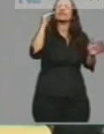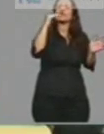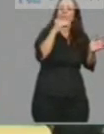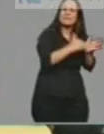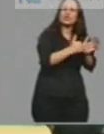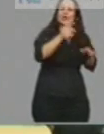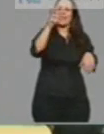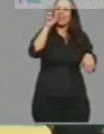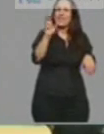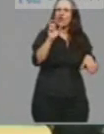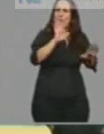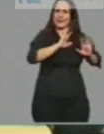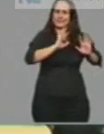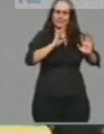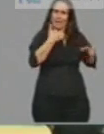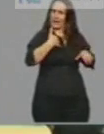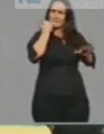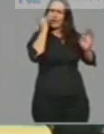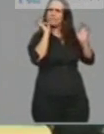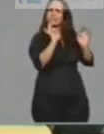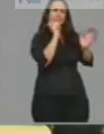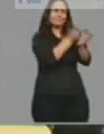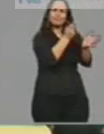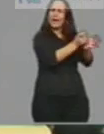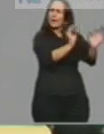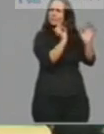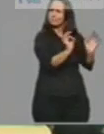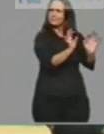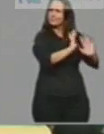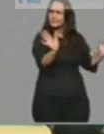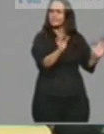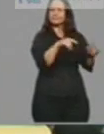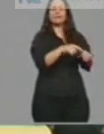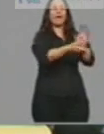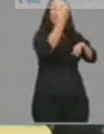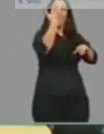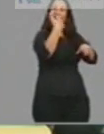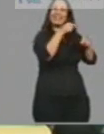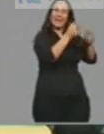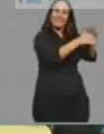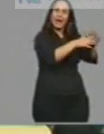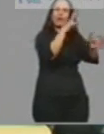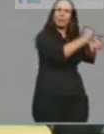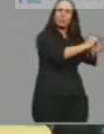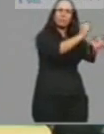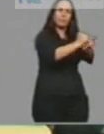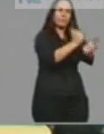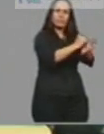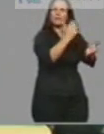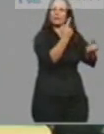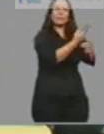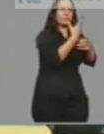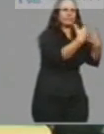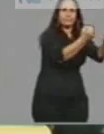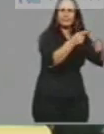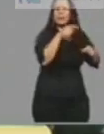de dólares. La Argentina pagó la totalidad de los ahorros confiscados de argentinos y de no argentinos,